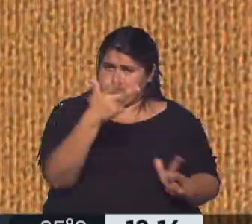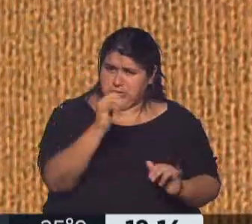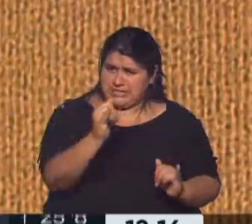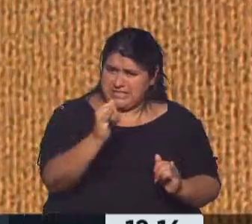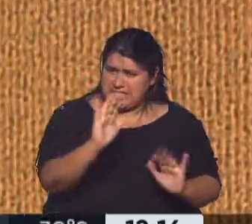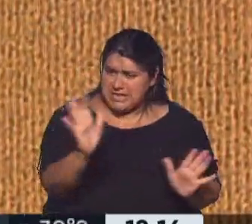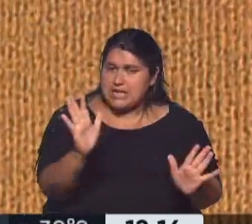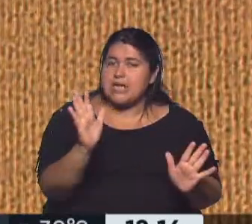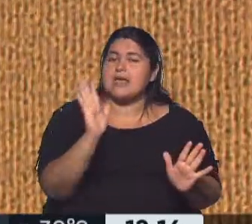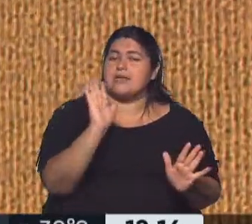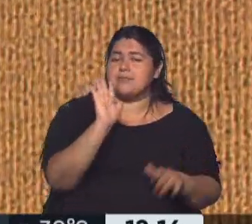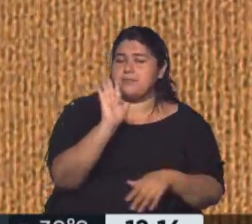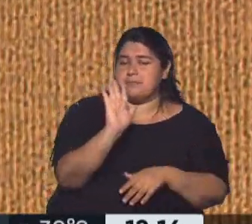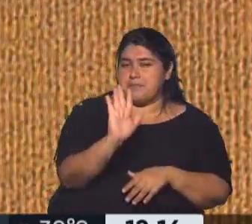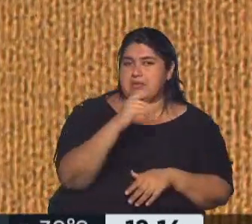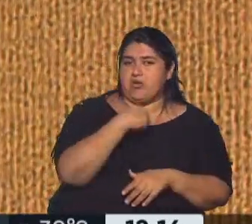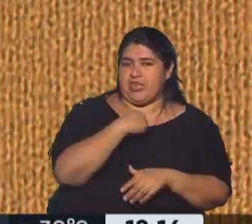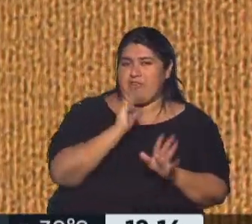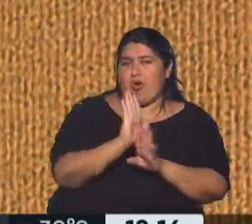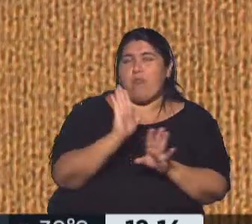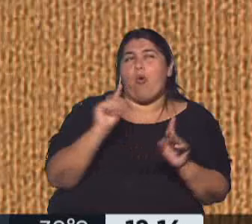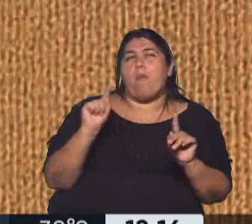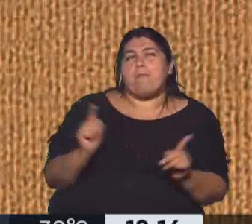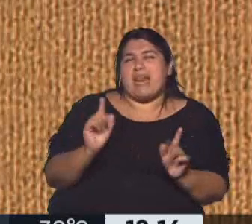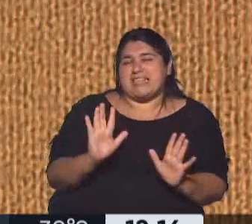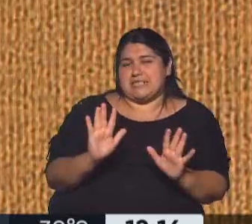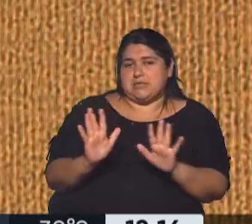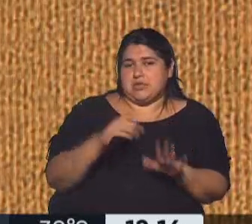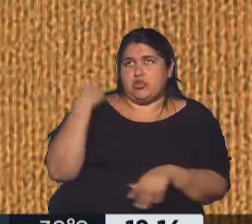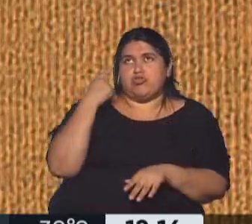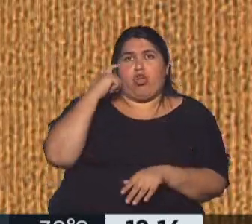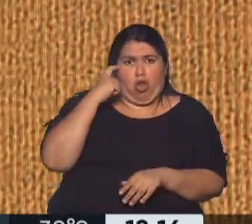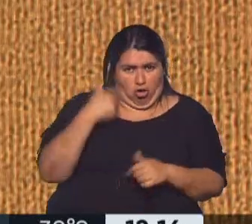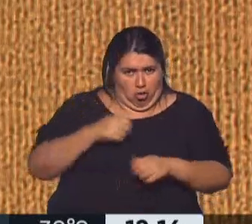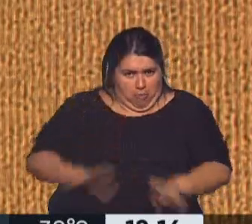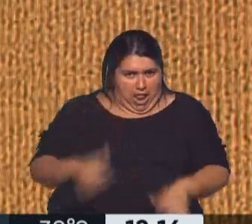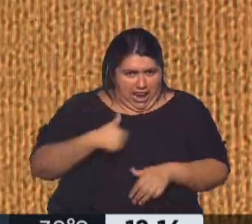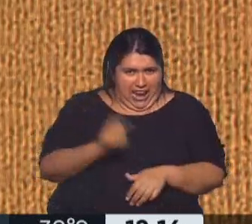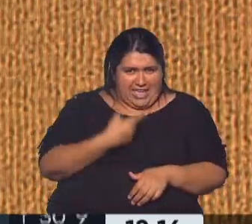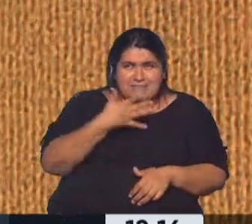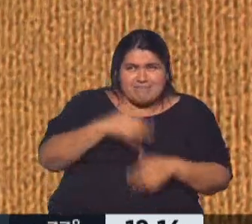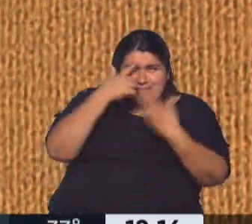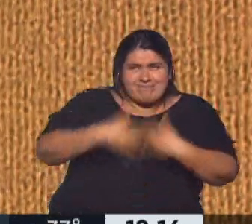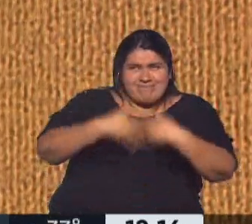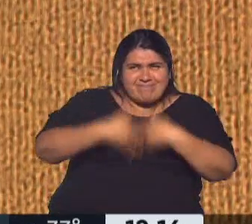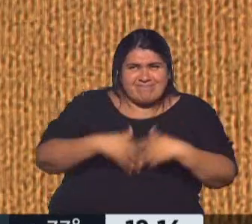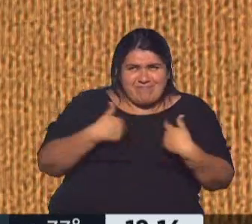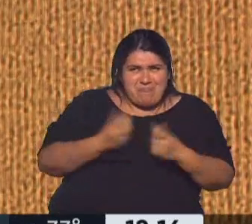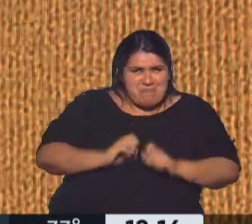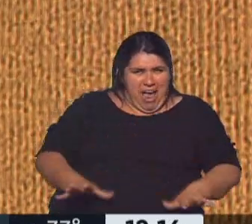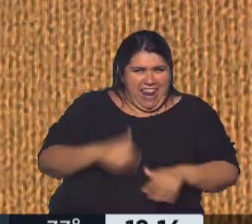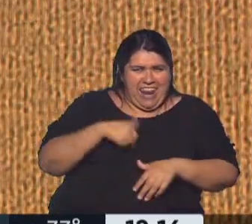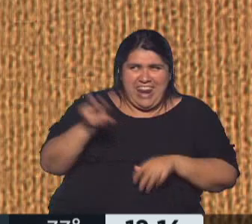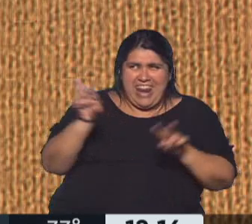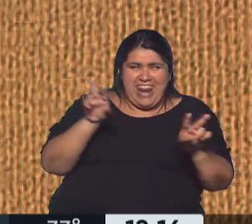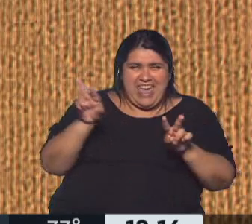ende, permítanme hacer este último paréntesis, tan locos no estábamos, tan irracionales no